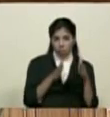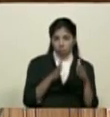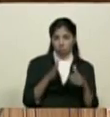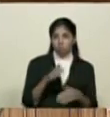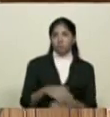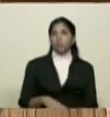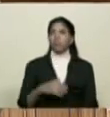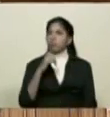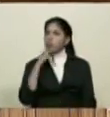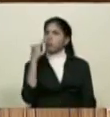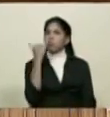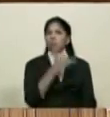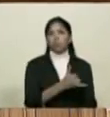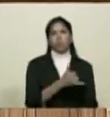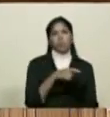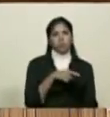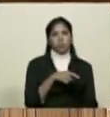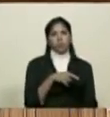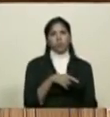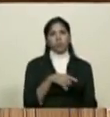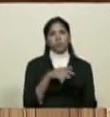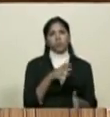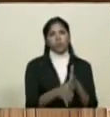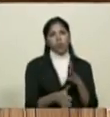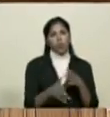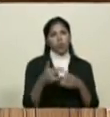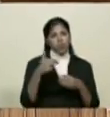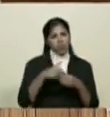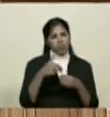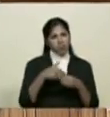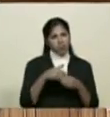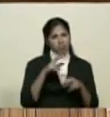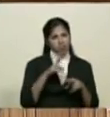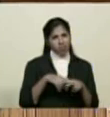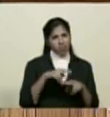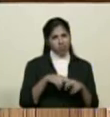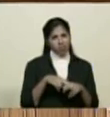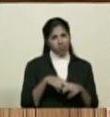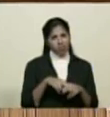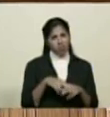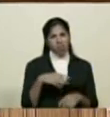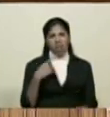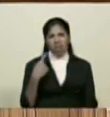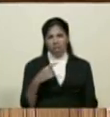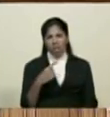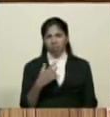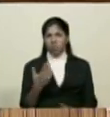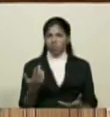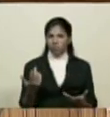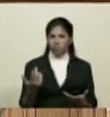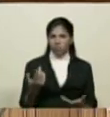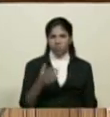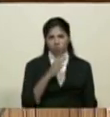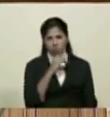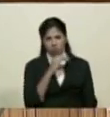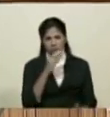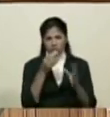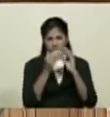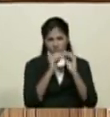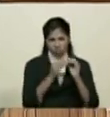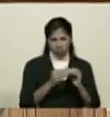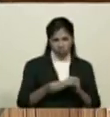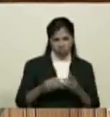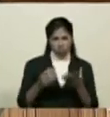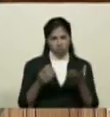de problemas en el terminal de almacenamiento y embarque de crudo José Antonio Anzoátegui. Se observaron inconsistencias en el mantenimiento preventivo y correctivo de